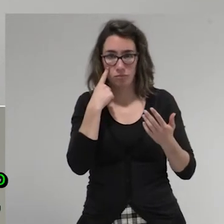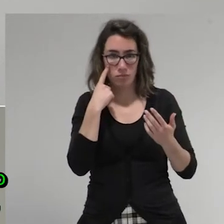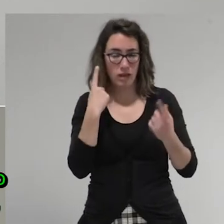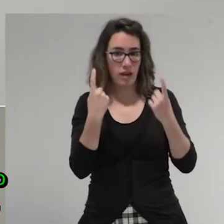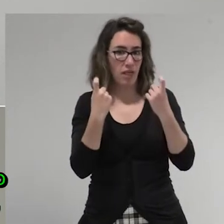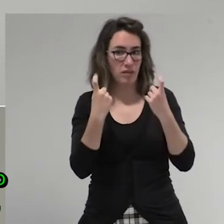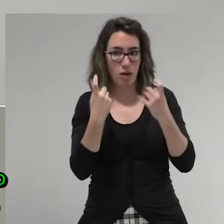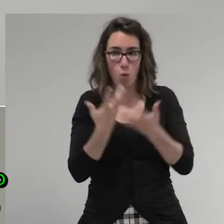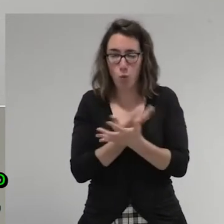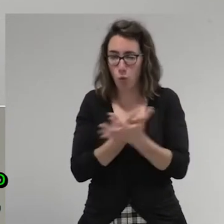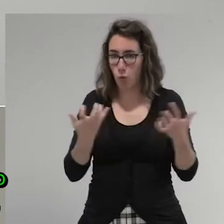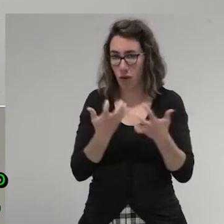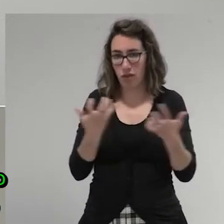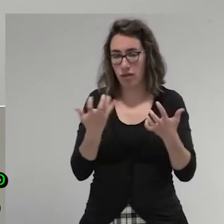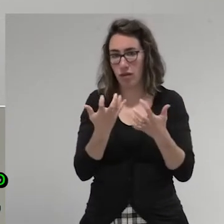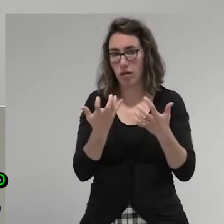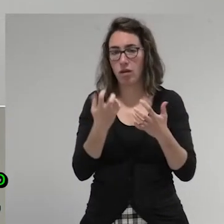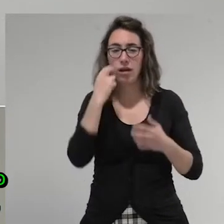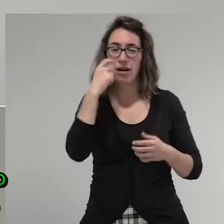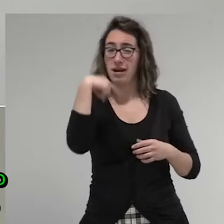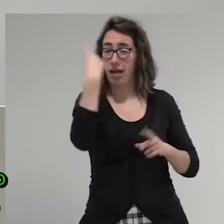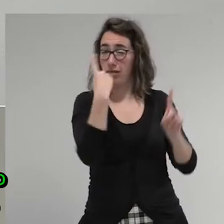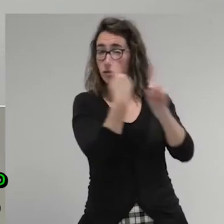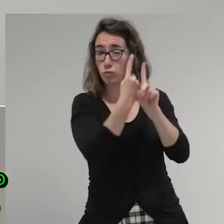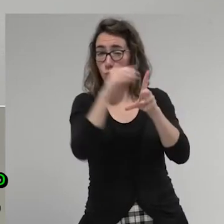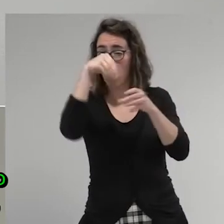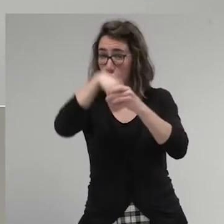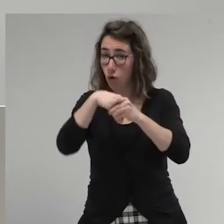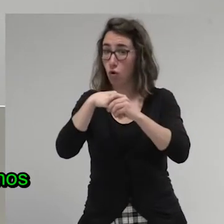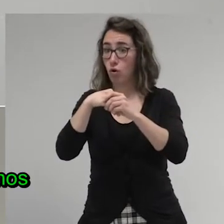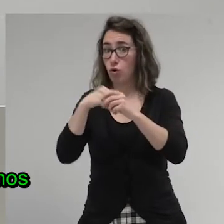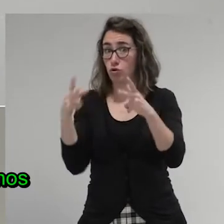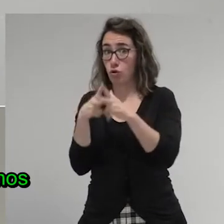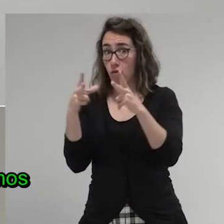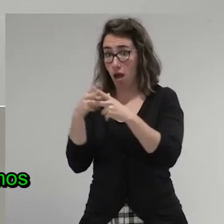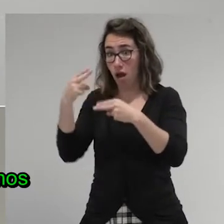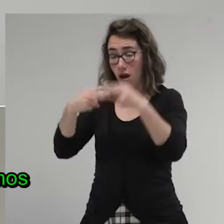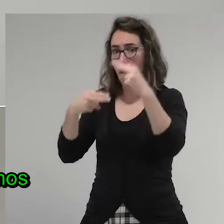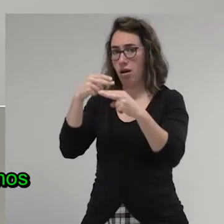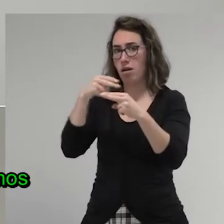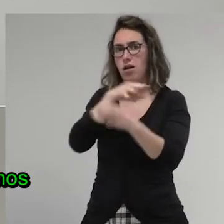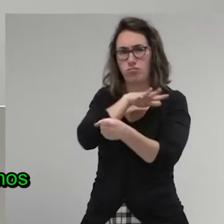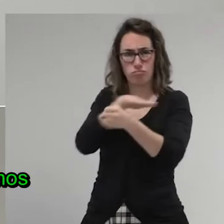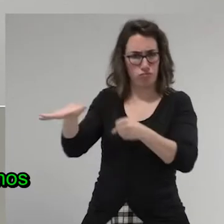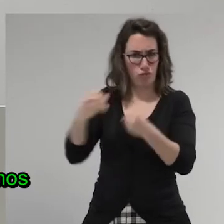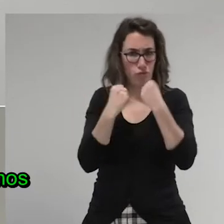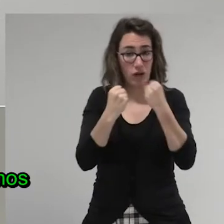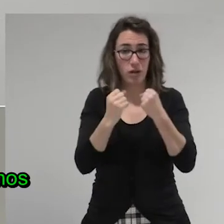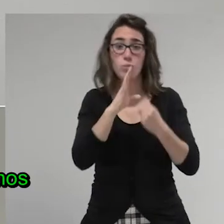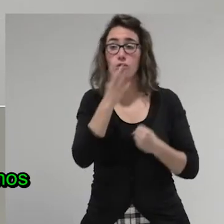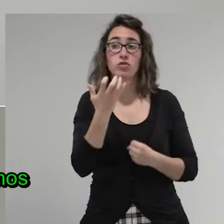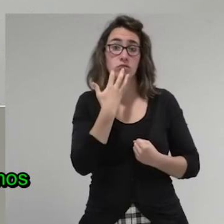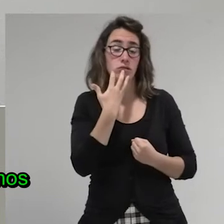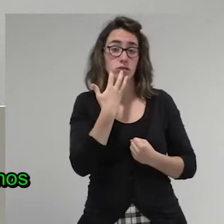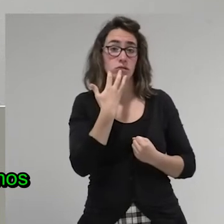comprender cómo opera el racismo en todo lo que es la formación social, precisamente porque si no comprendemos que